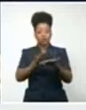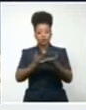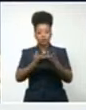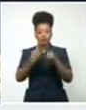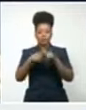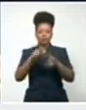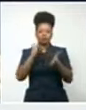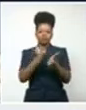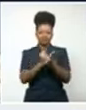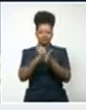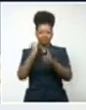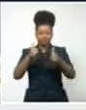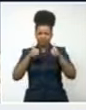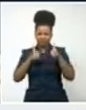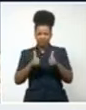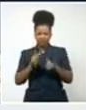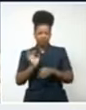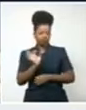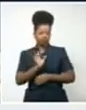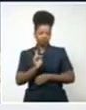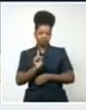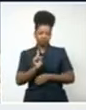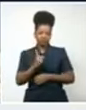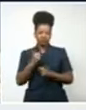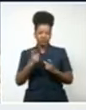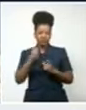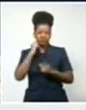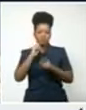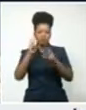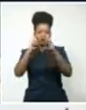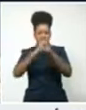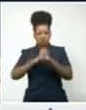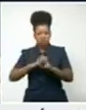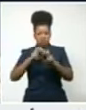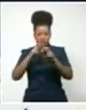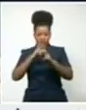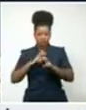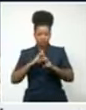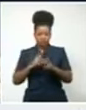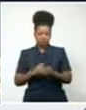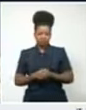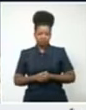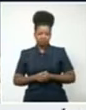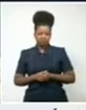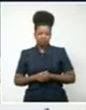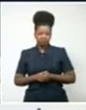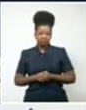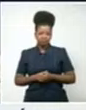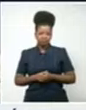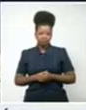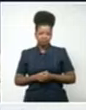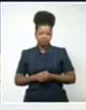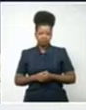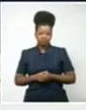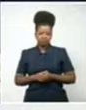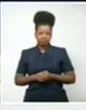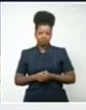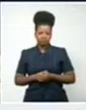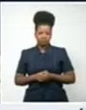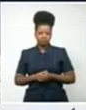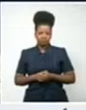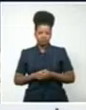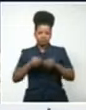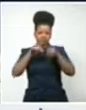es que se detecte y otra es que sea la vía de transmisión de la enfermedad, o sea, que se transmita por